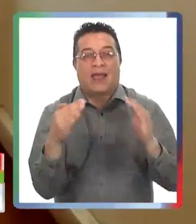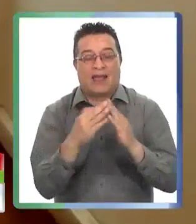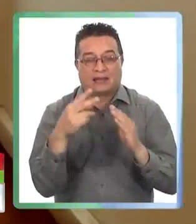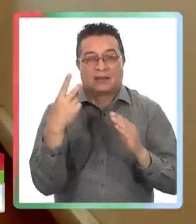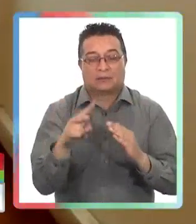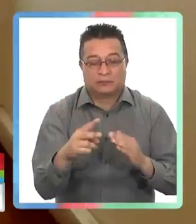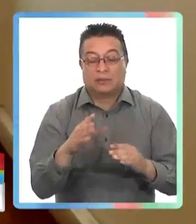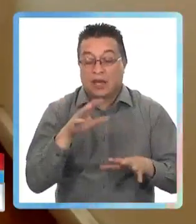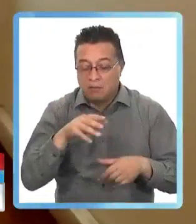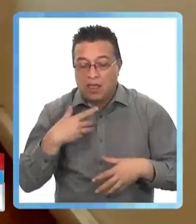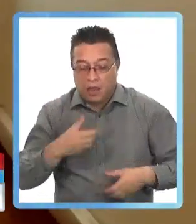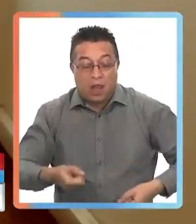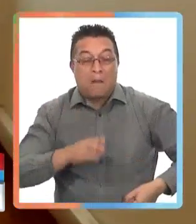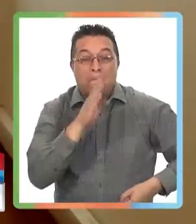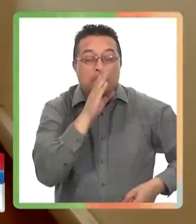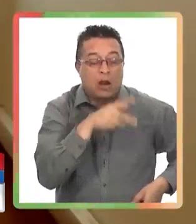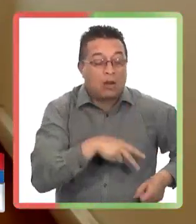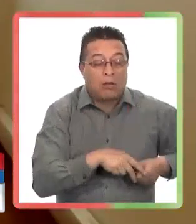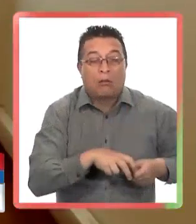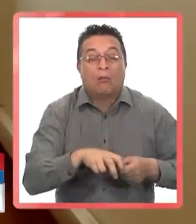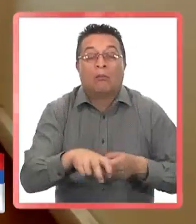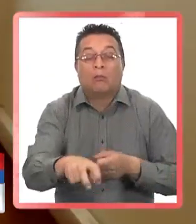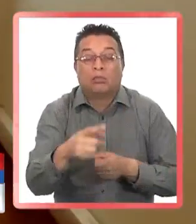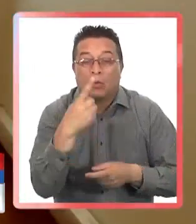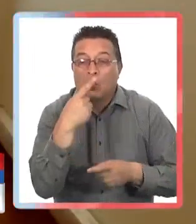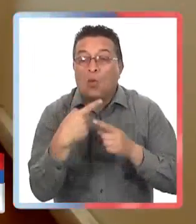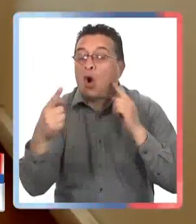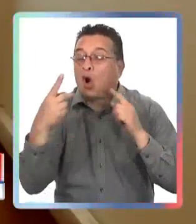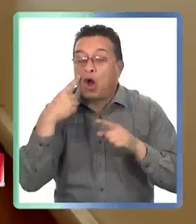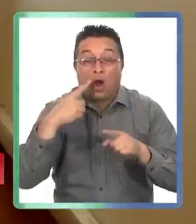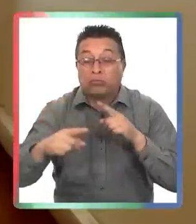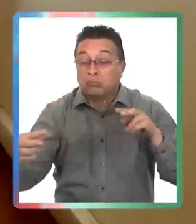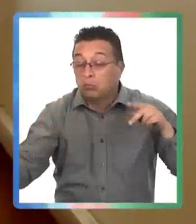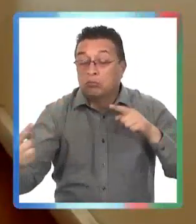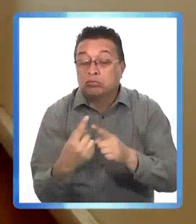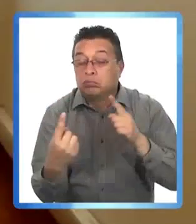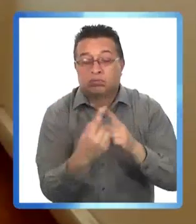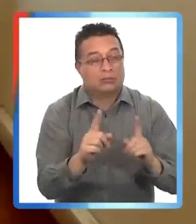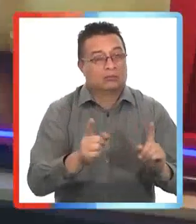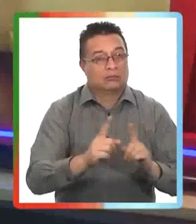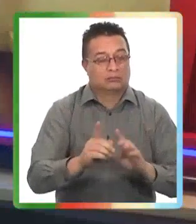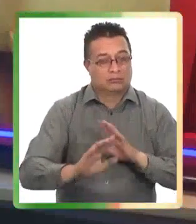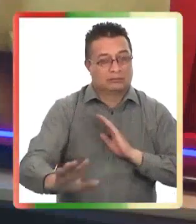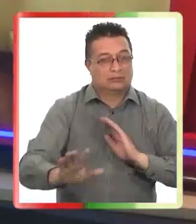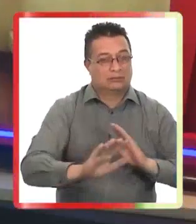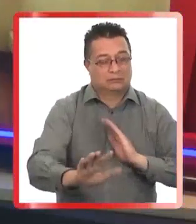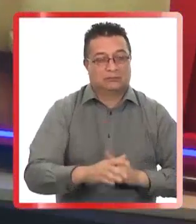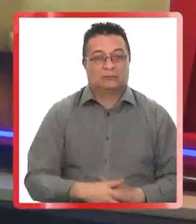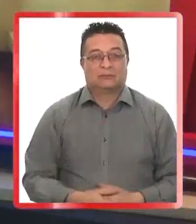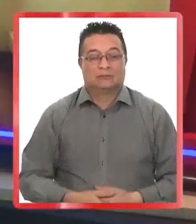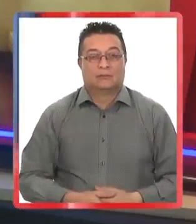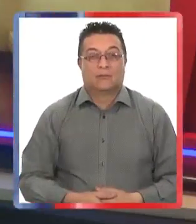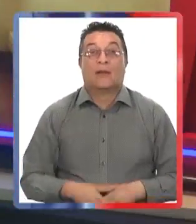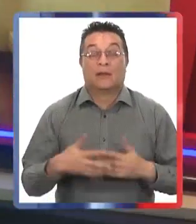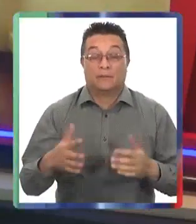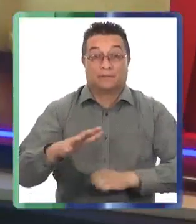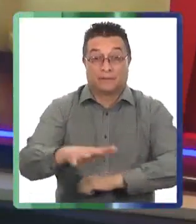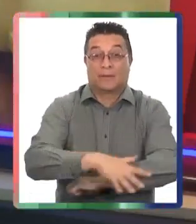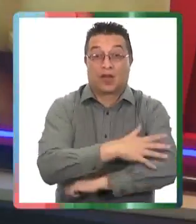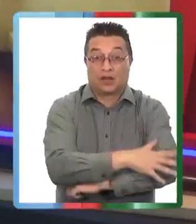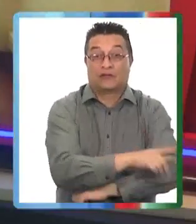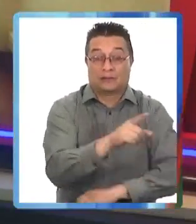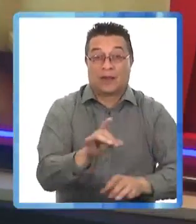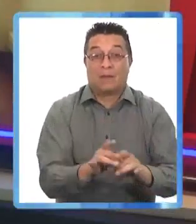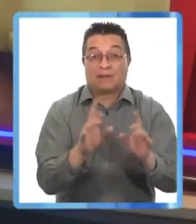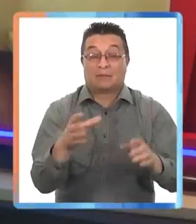no acercarse a cualquier animal que pueda manifestar signos de contagio. Sí, respecto de la costa en particular, recuerden,